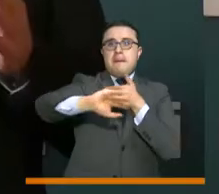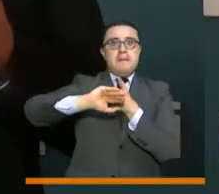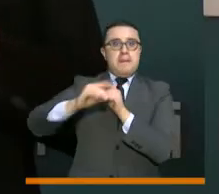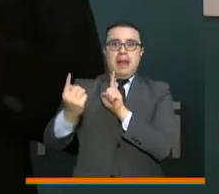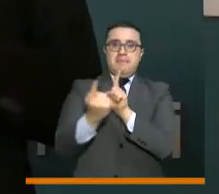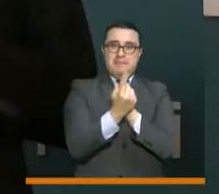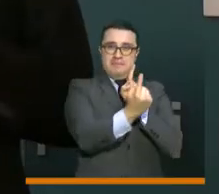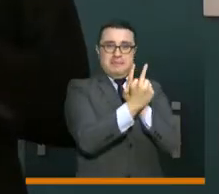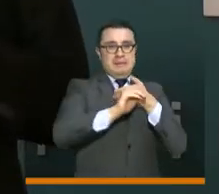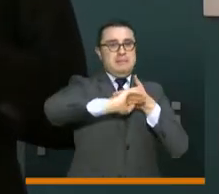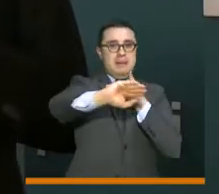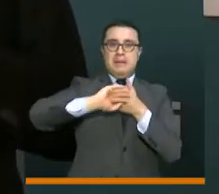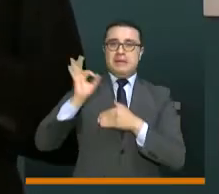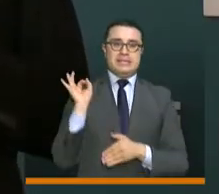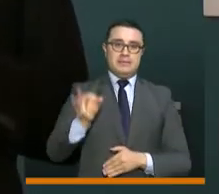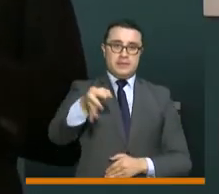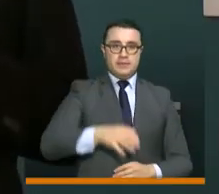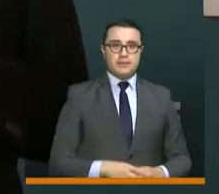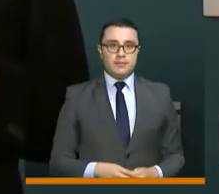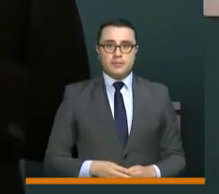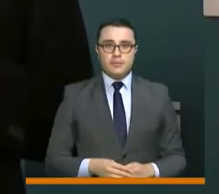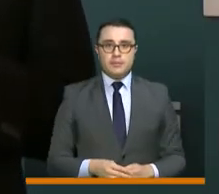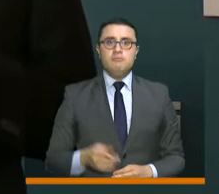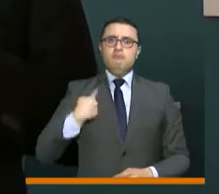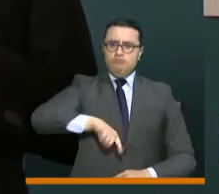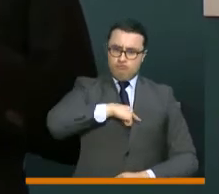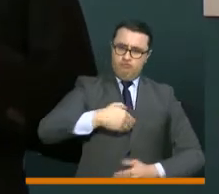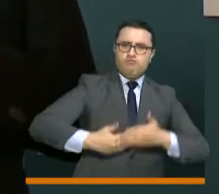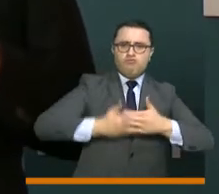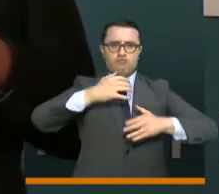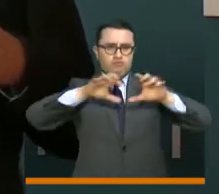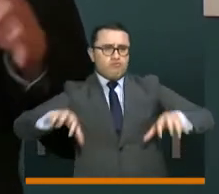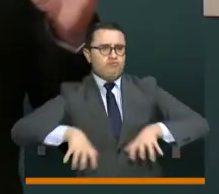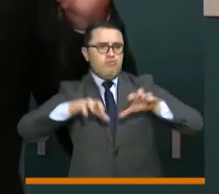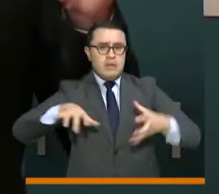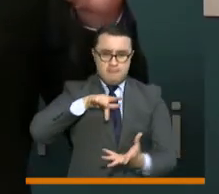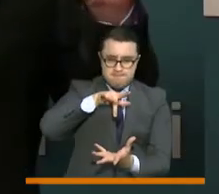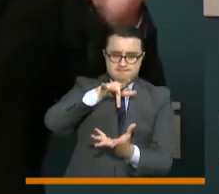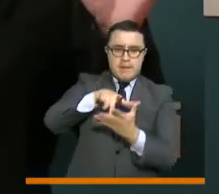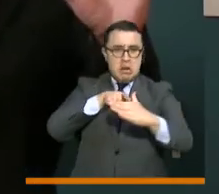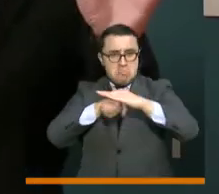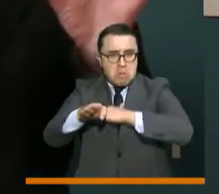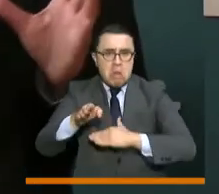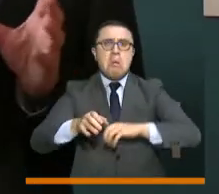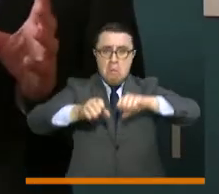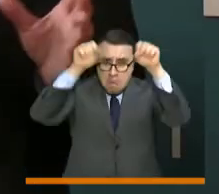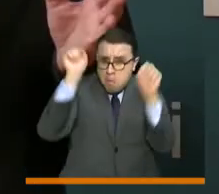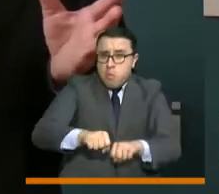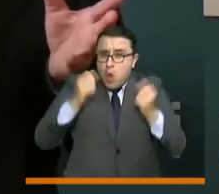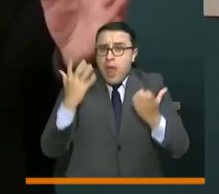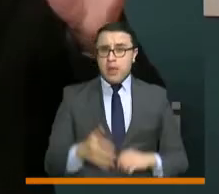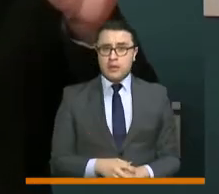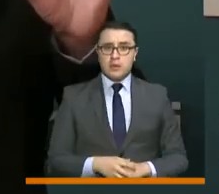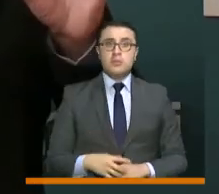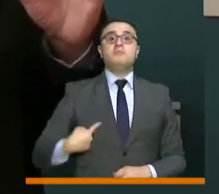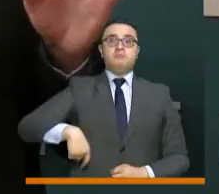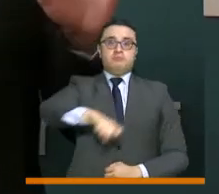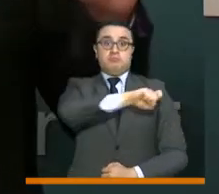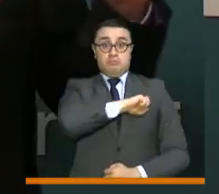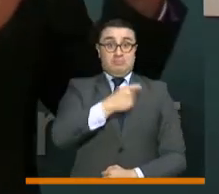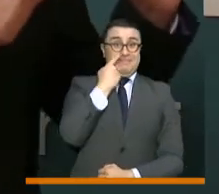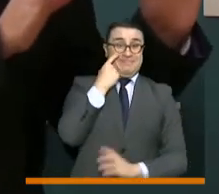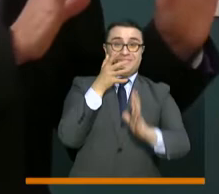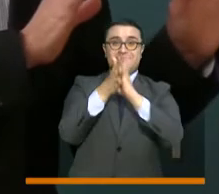estudiantes. Podemos ir empezando a tener algunas actividades presenciales y poder ofrecer toda la